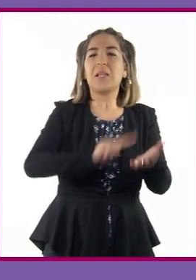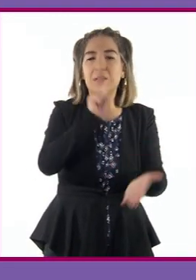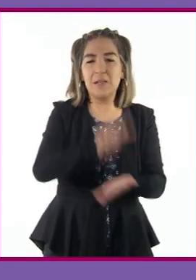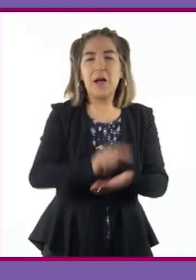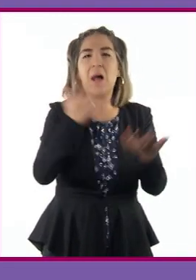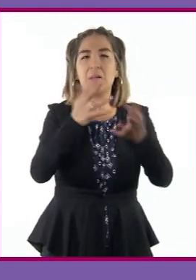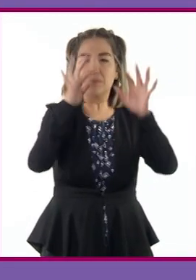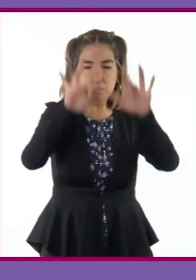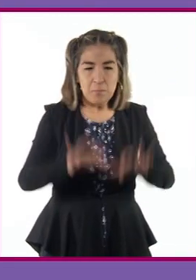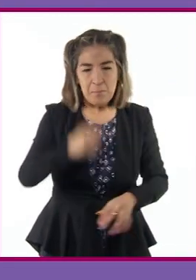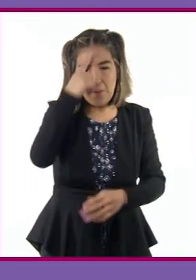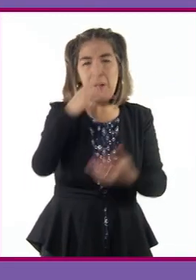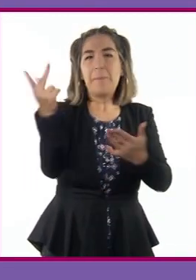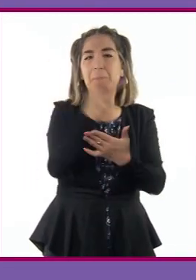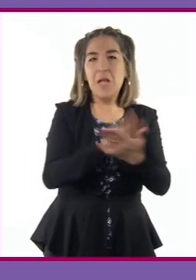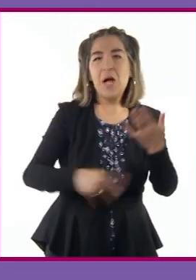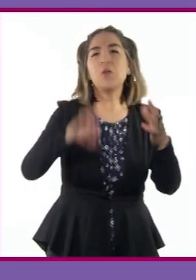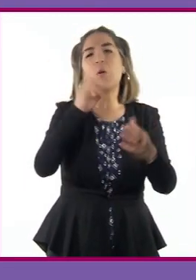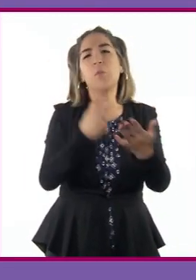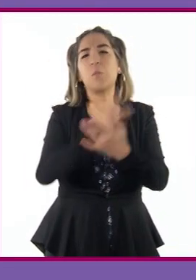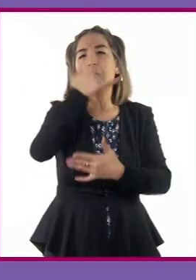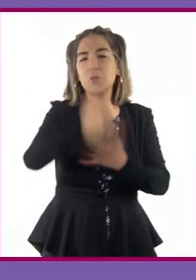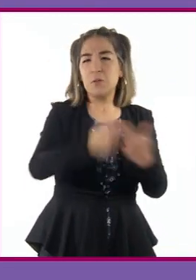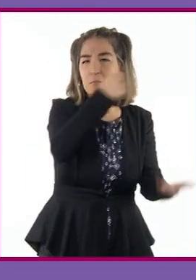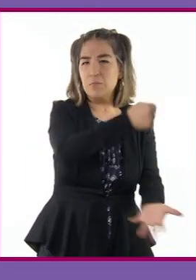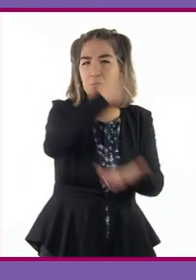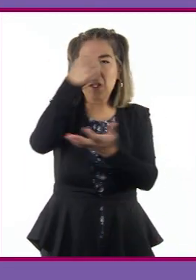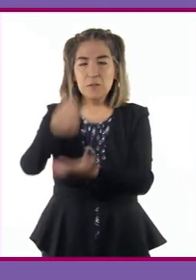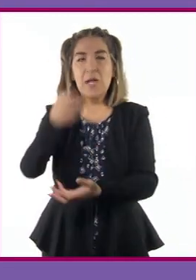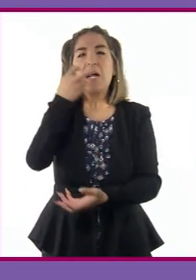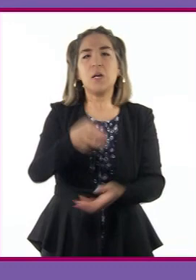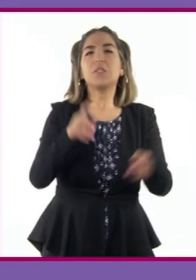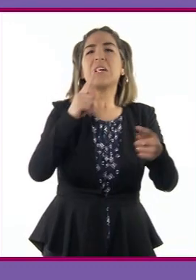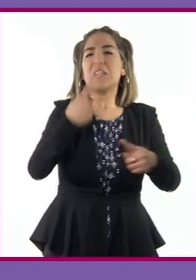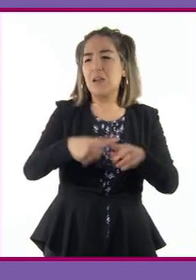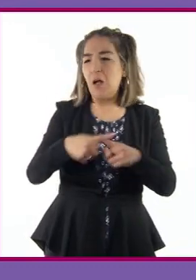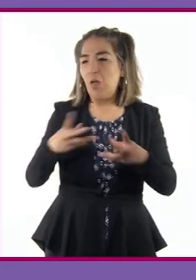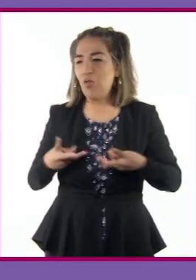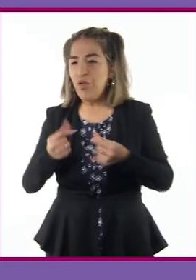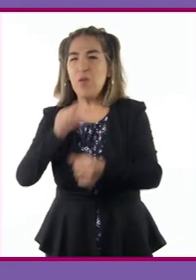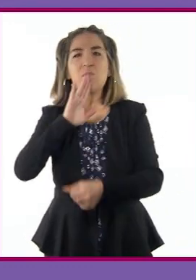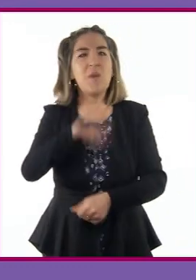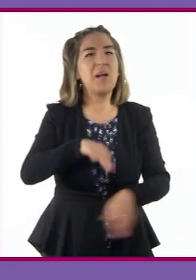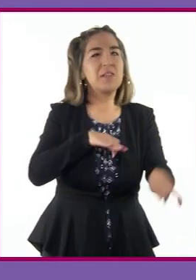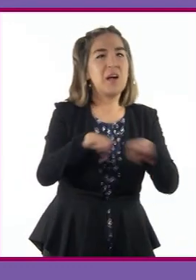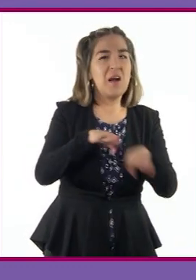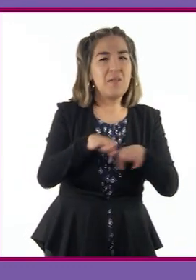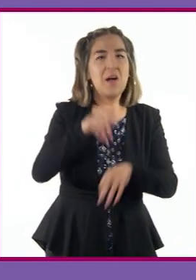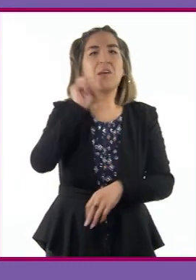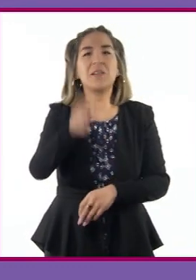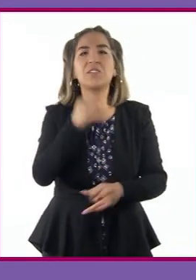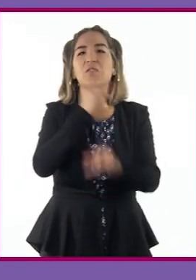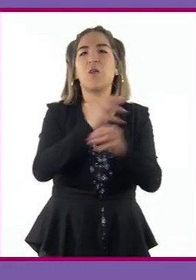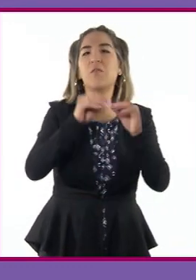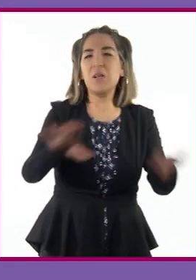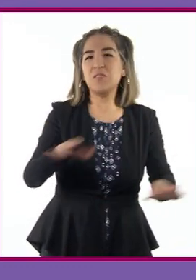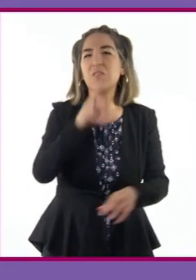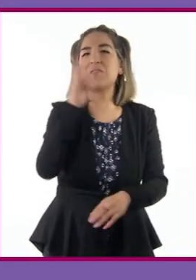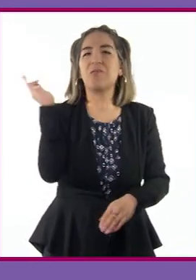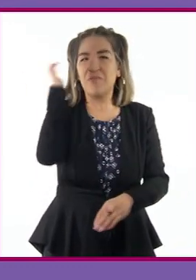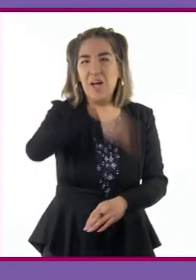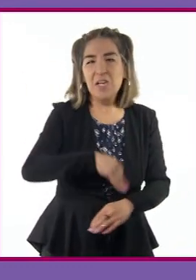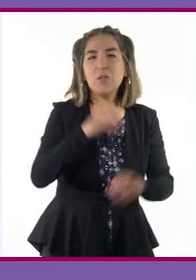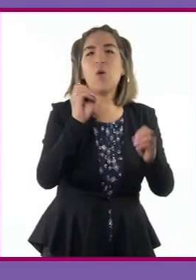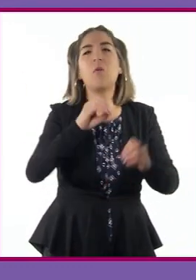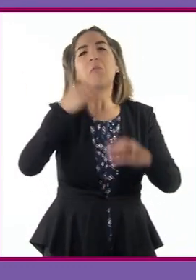y ejecutar planes, programas y presupuestos, desvío de recursos, facultades e información, descuido